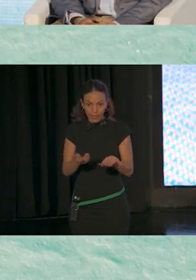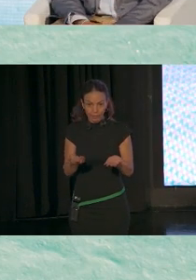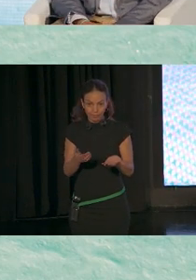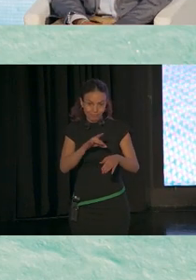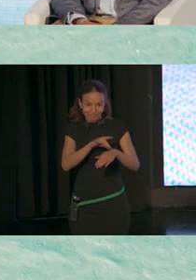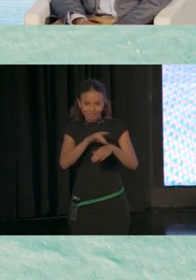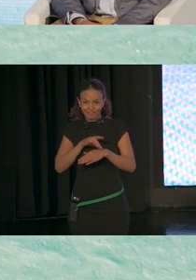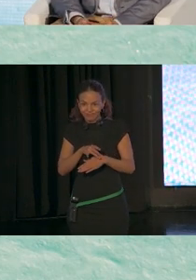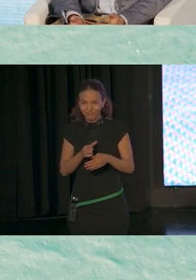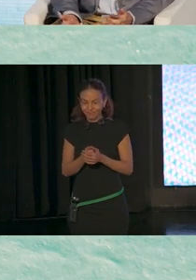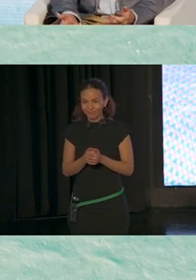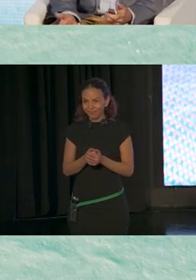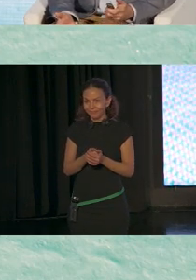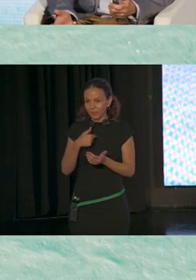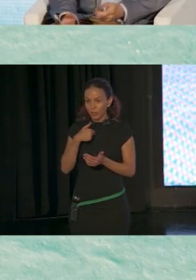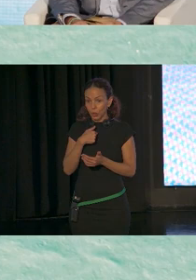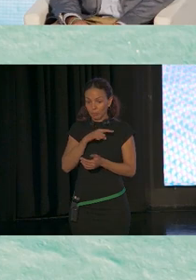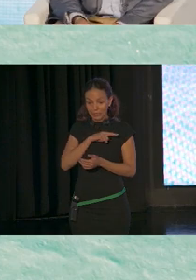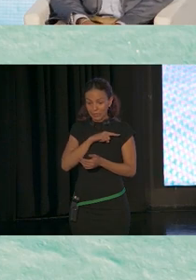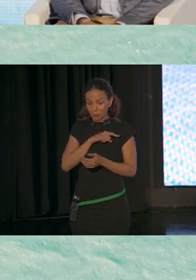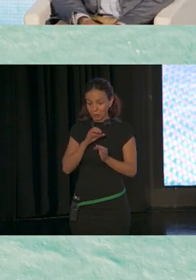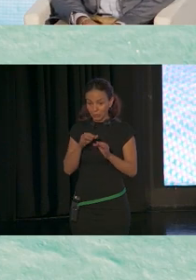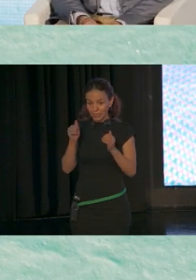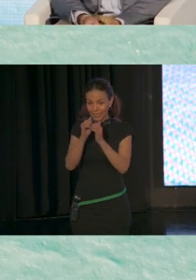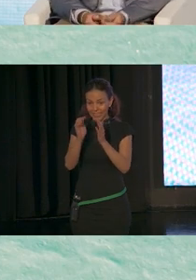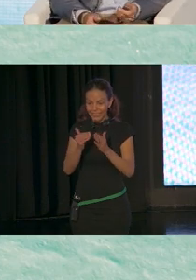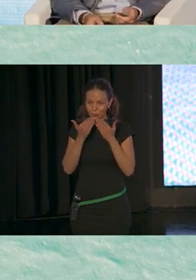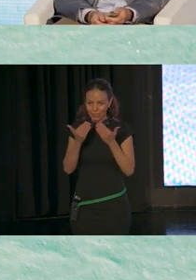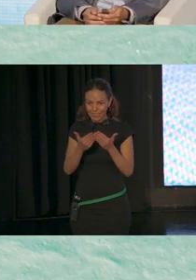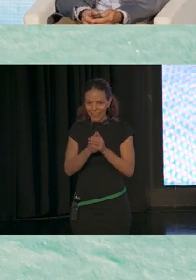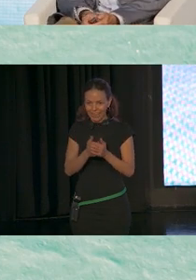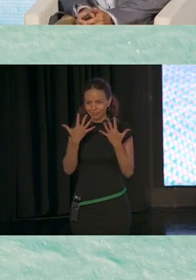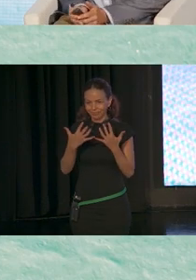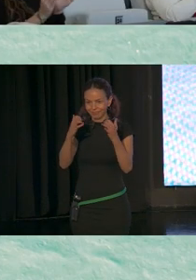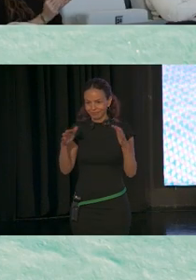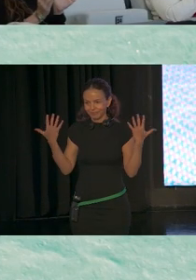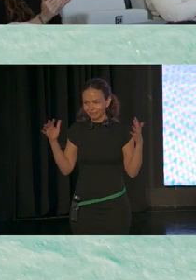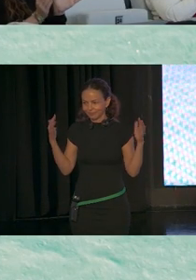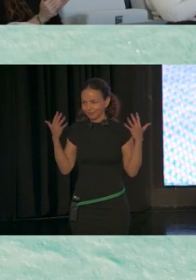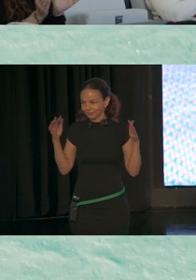invitado y yo me siento como en casa. O sea que muchas gracias y muchas gracias.